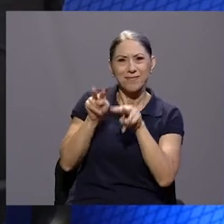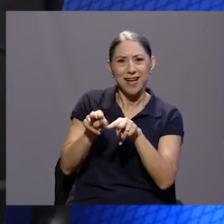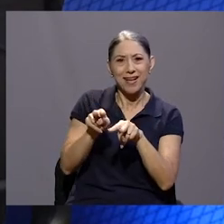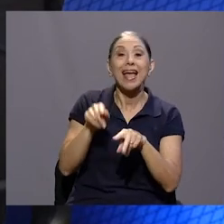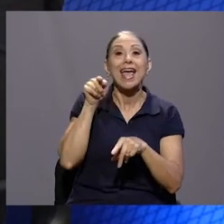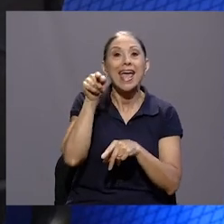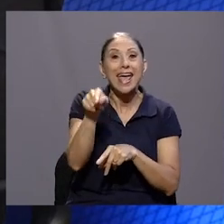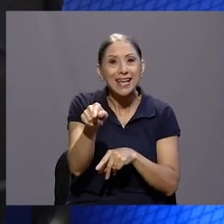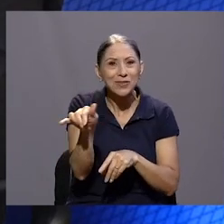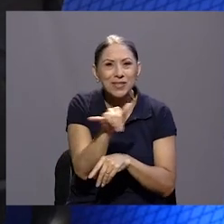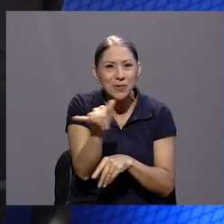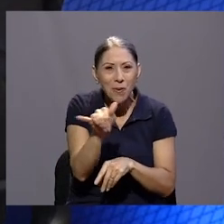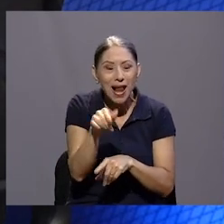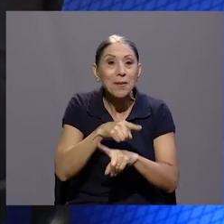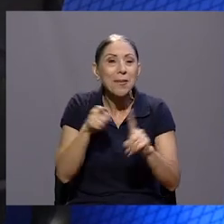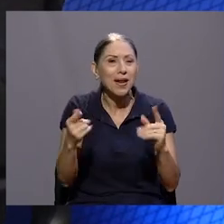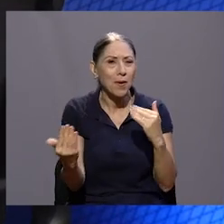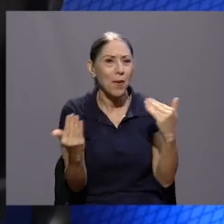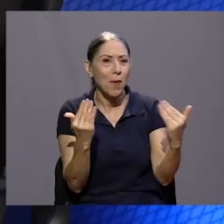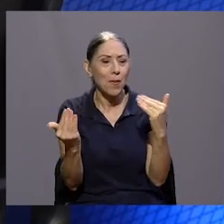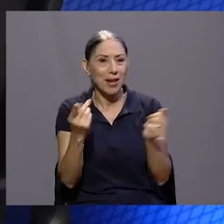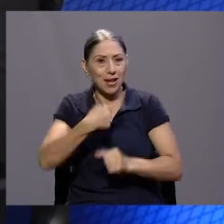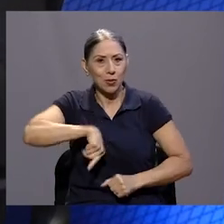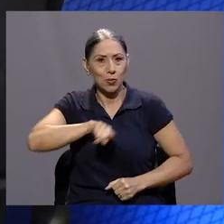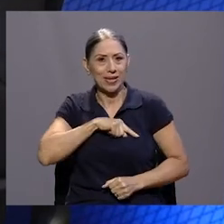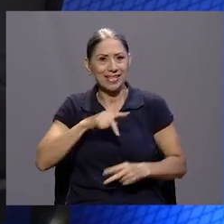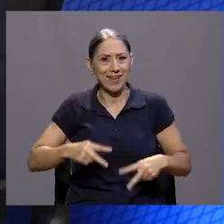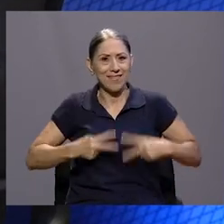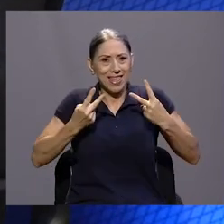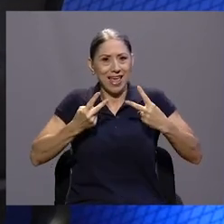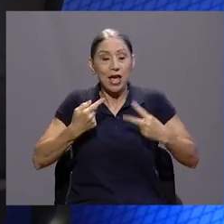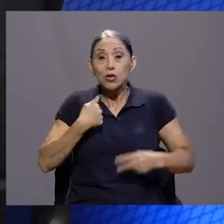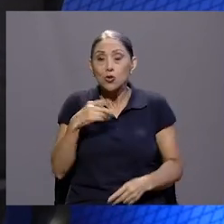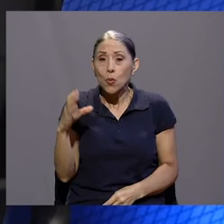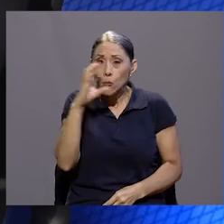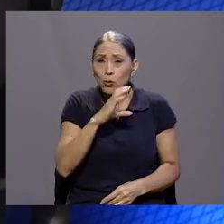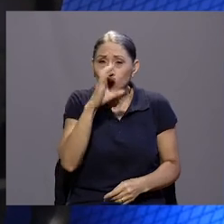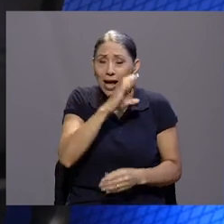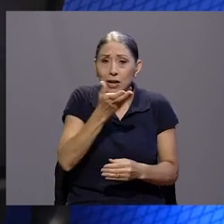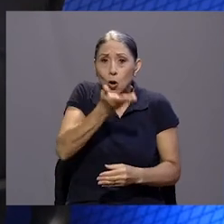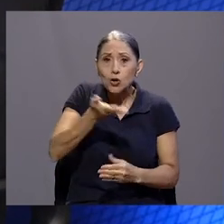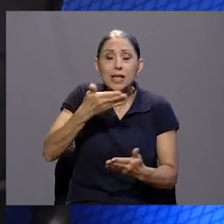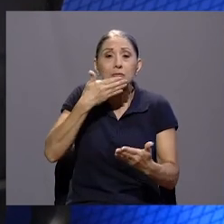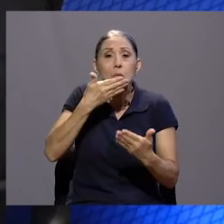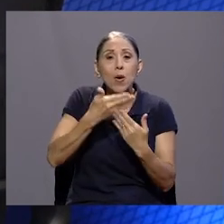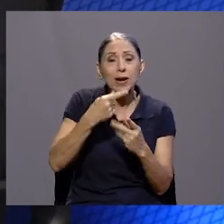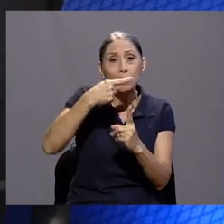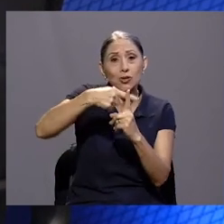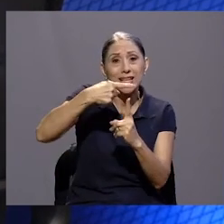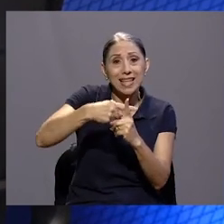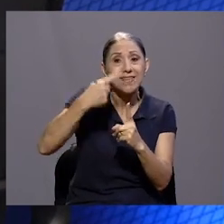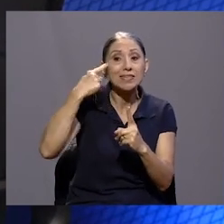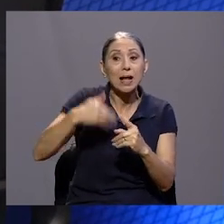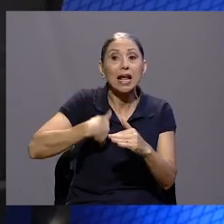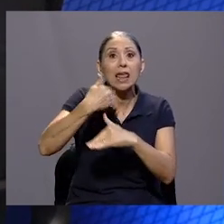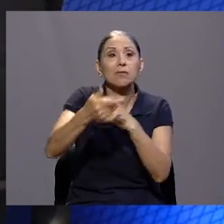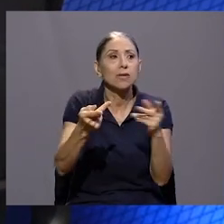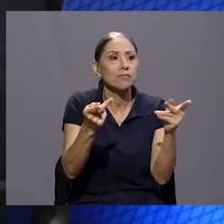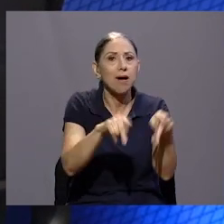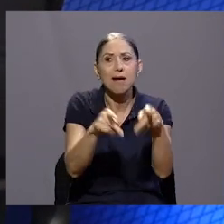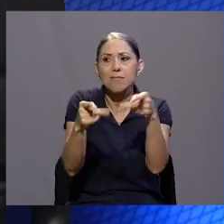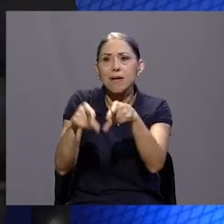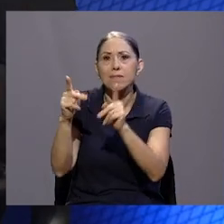se realmente buscar cosas positivas que a mí me generen positivismo alrededor sin caer en el positivismo tóxico ya como una decisión